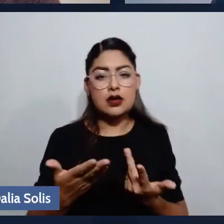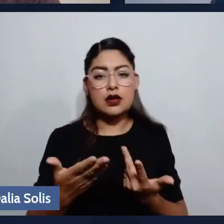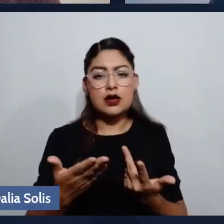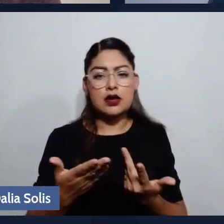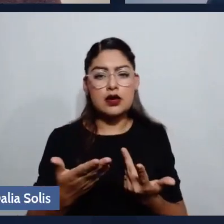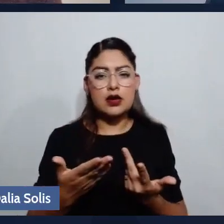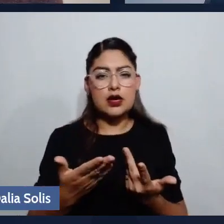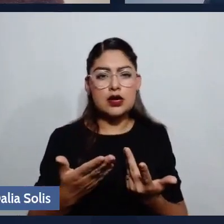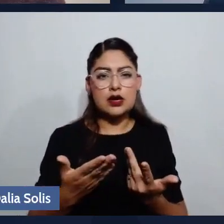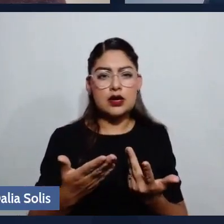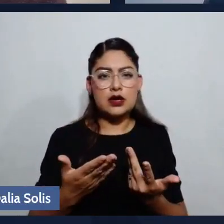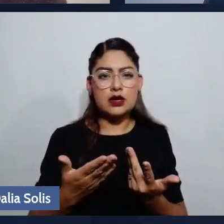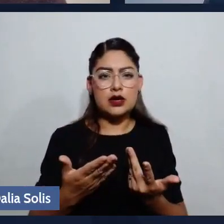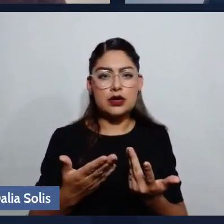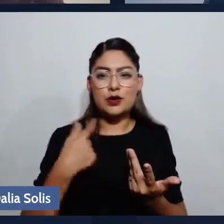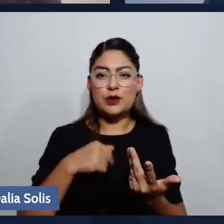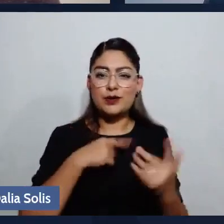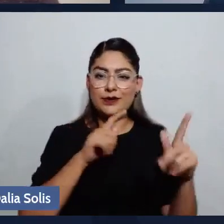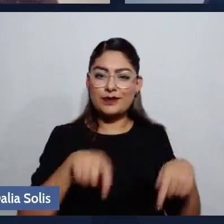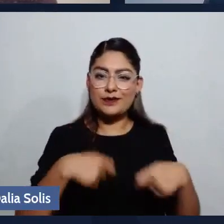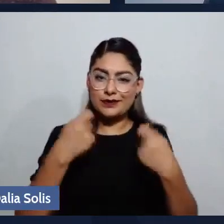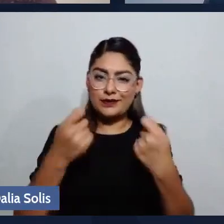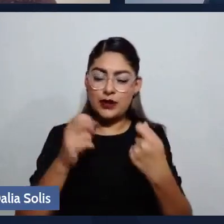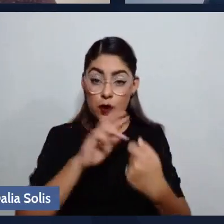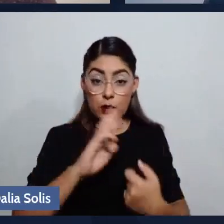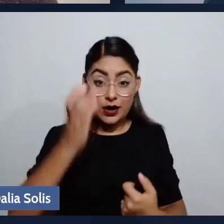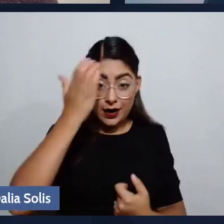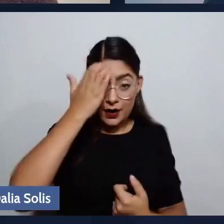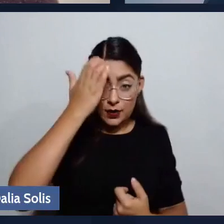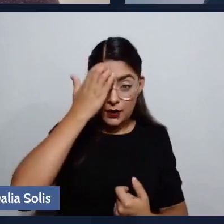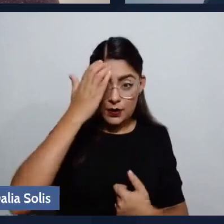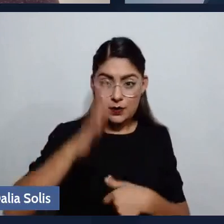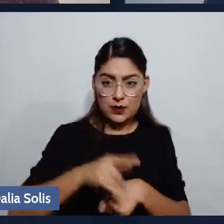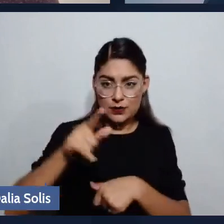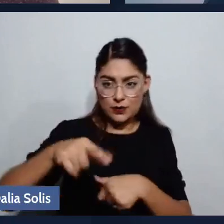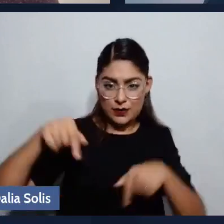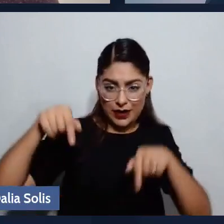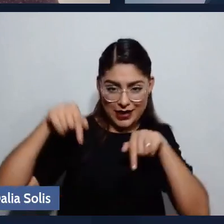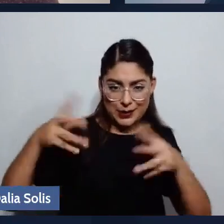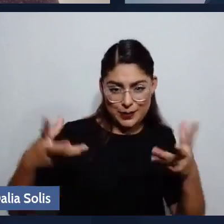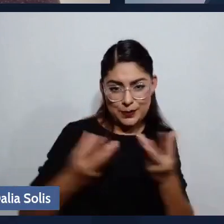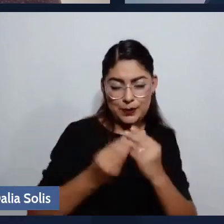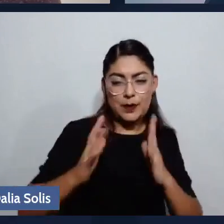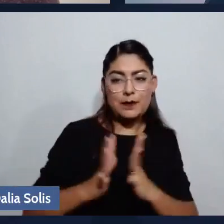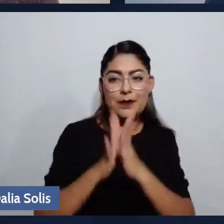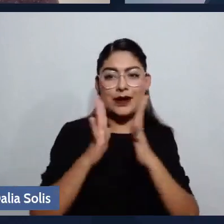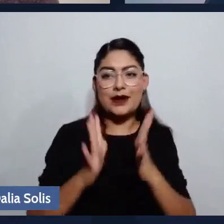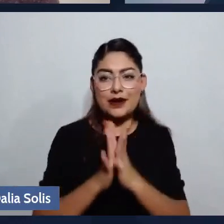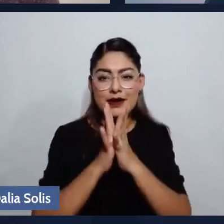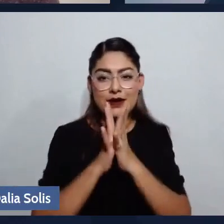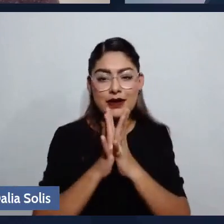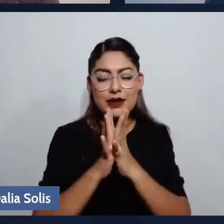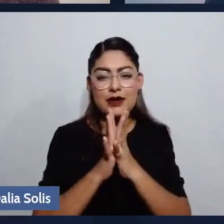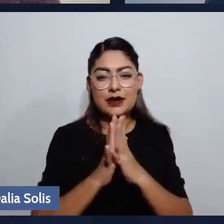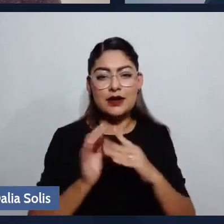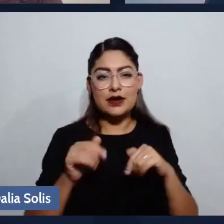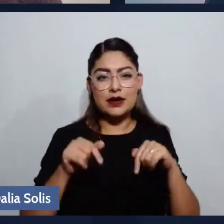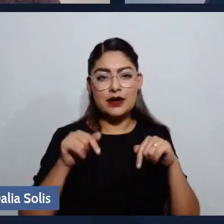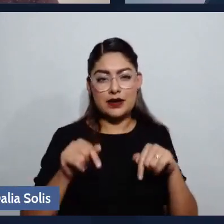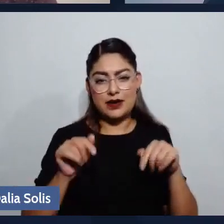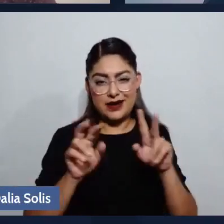te vamos a entregar un reconocimiento por tu participación en esta parte